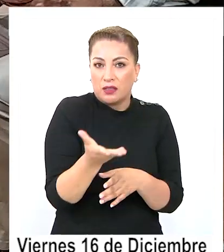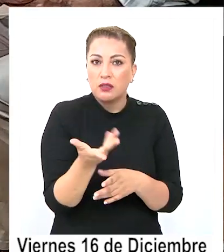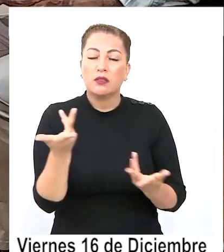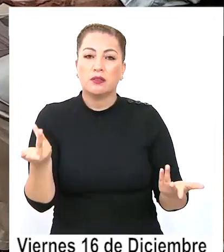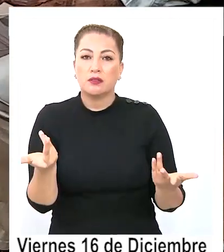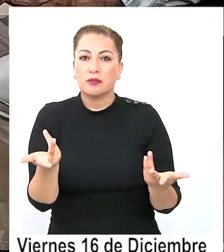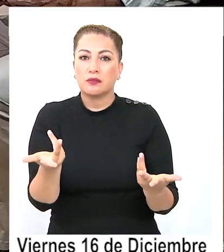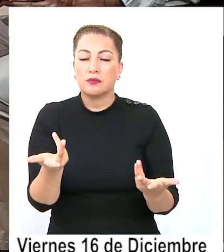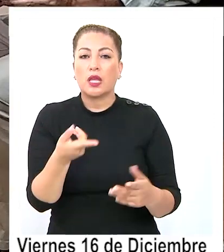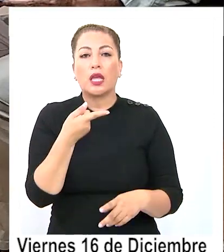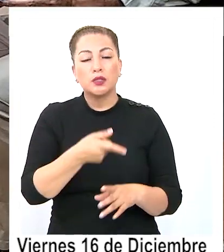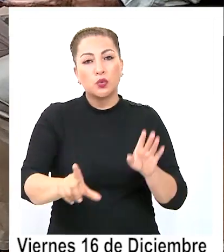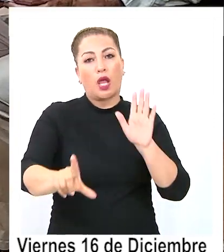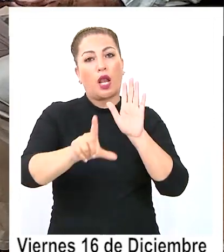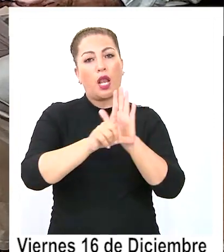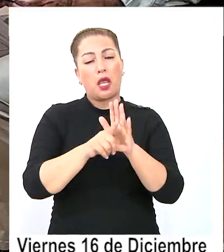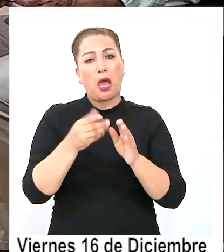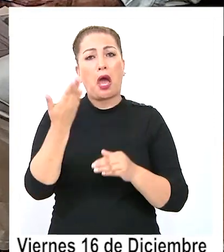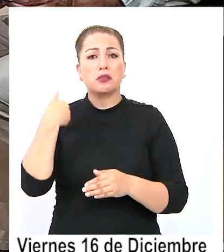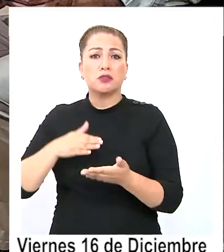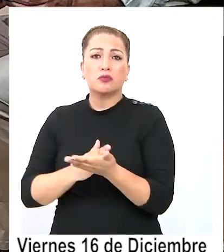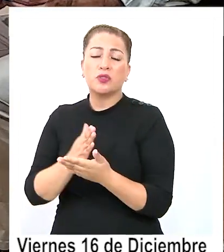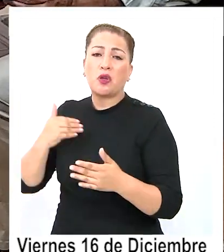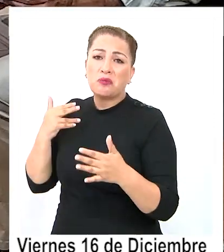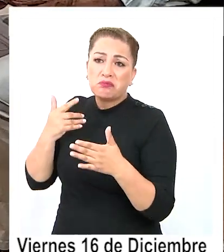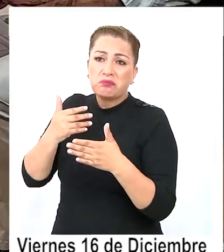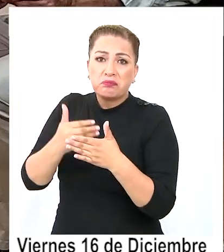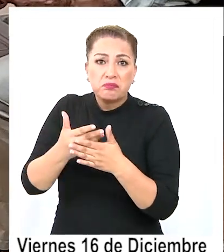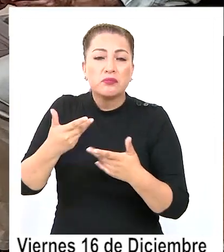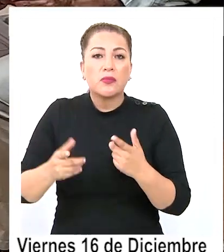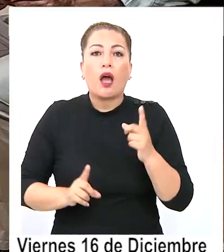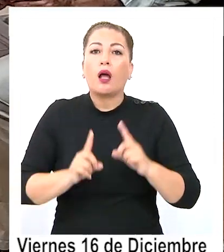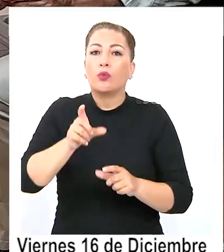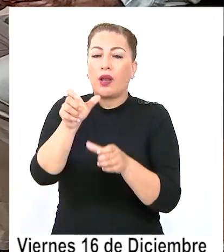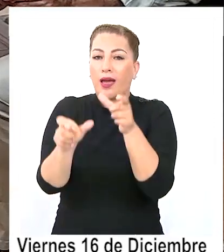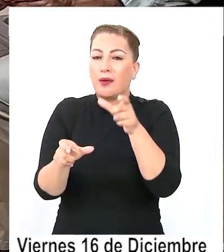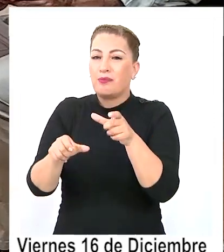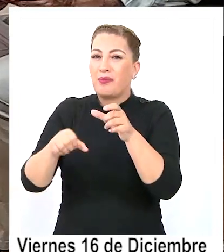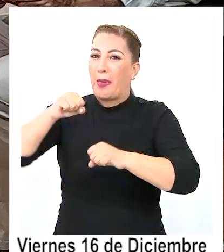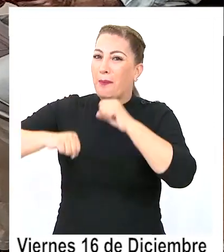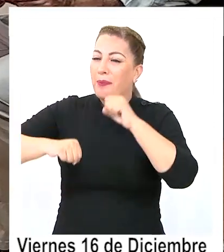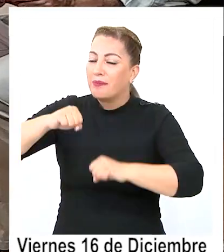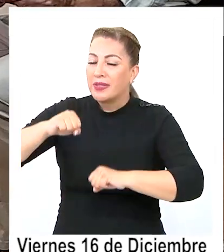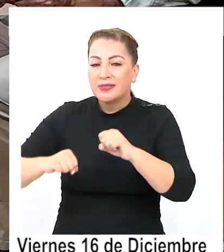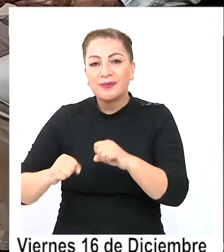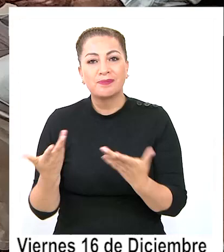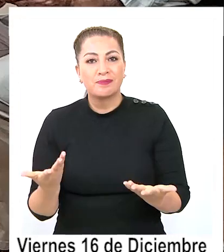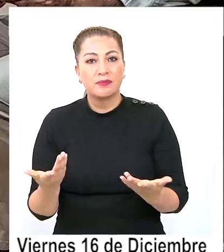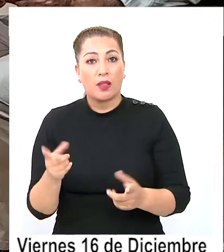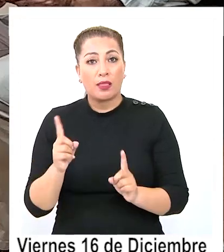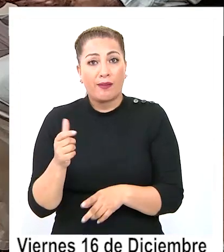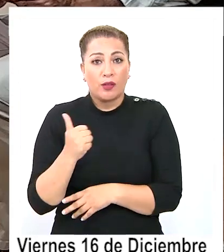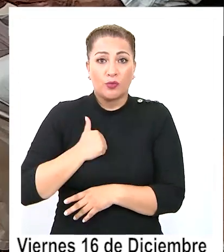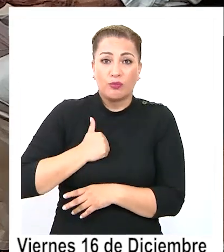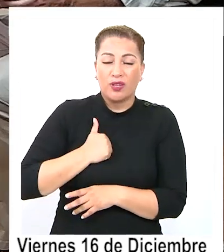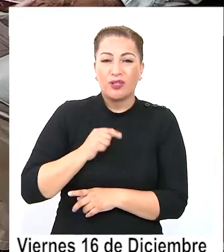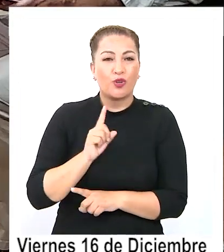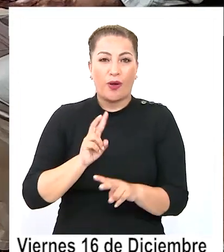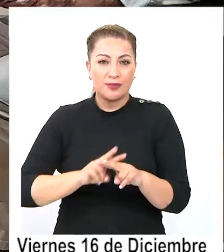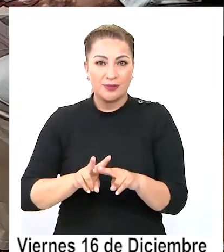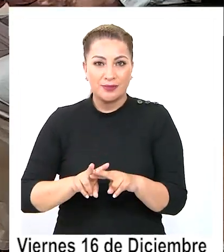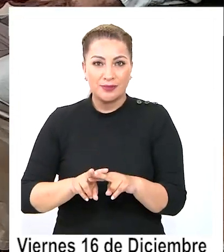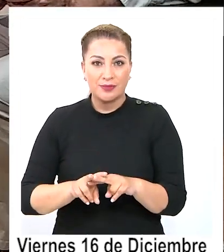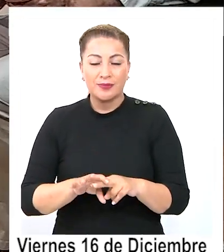sabemos que, ¿cierto?, es una ley que ya tiene sus años, pero también sabemos que no todas las empresas que debieran, ¿cierto?, cumplirla, lo están